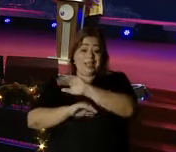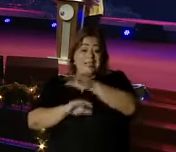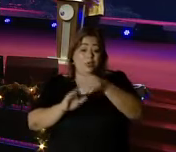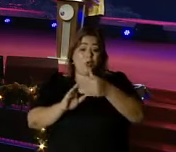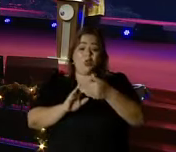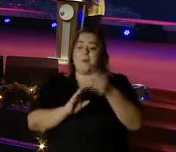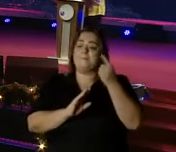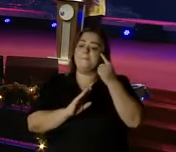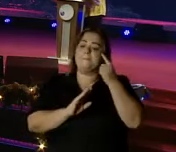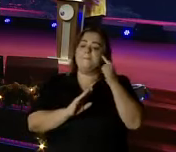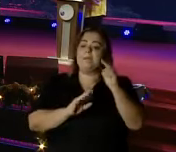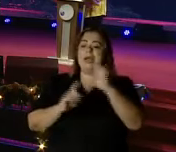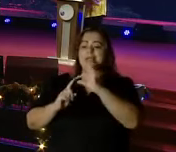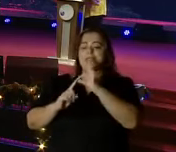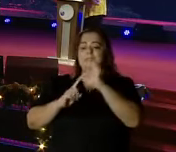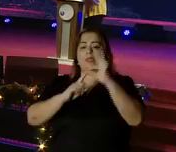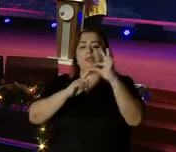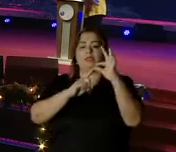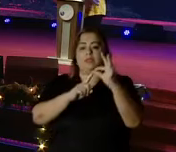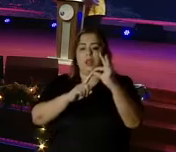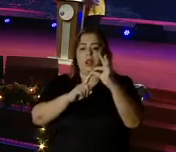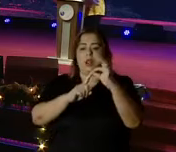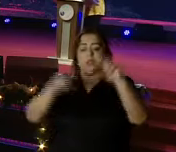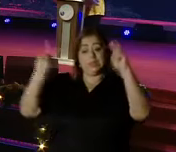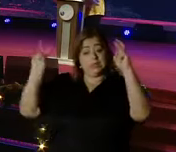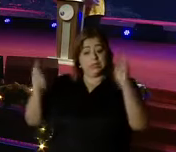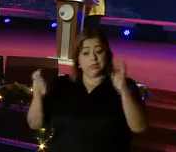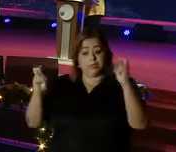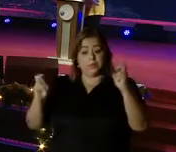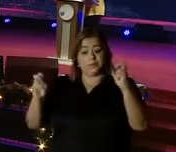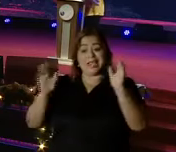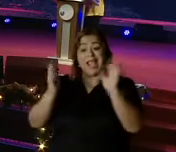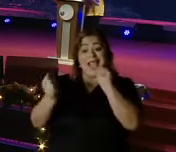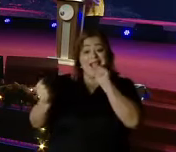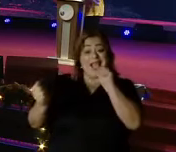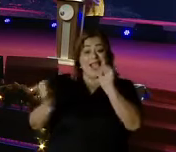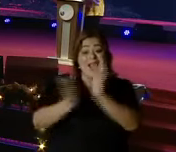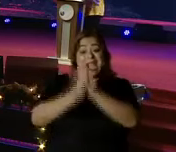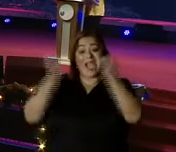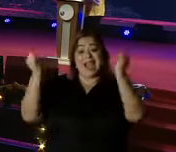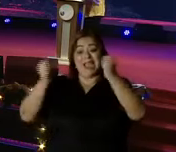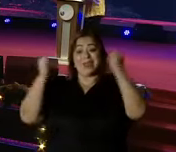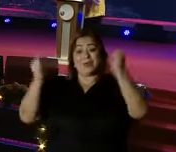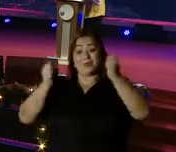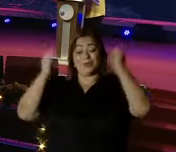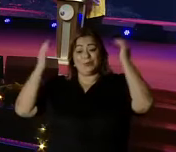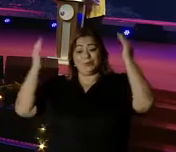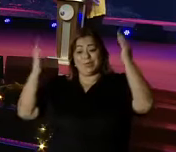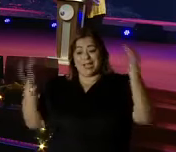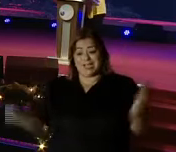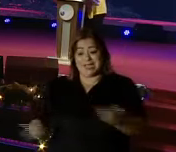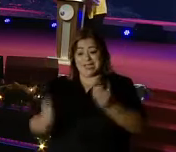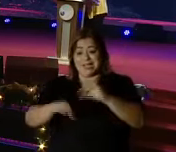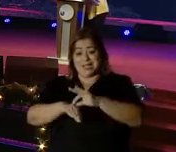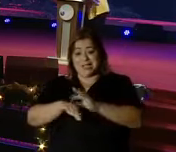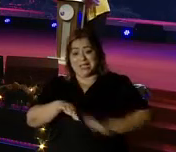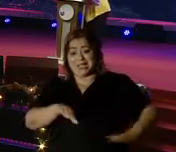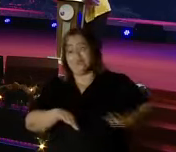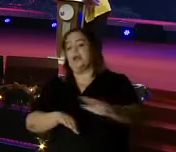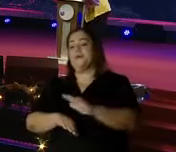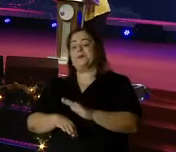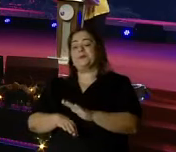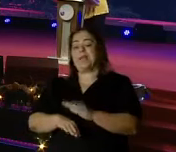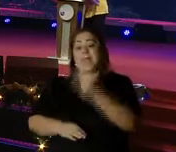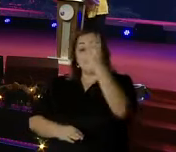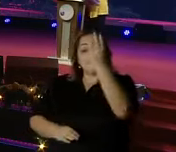tener un especial que se llama Aleluya en la Tierra. Así que eso va a ser el domingo 20 y el miércoles 30 despedimos el año